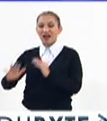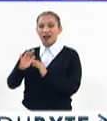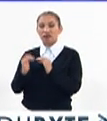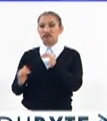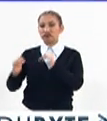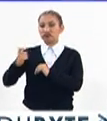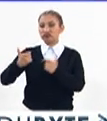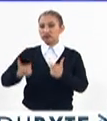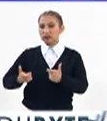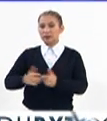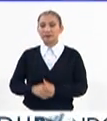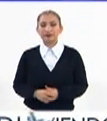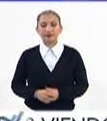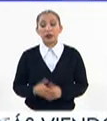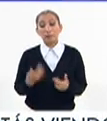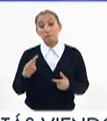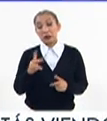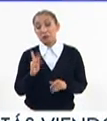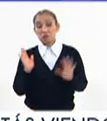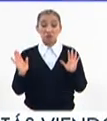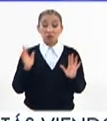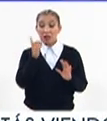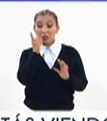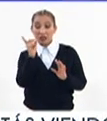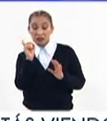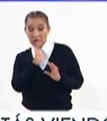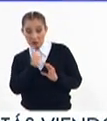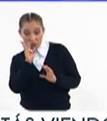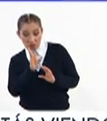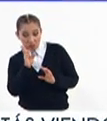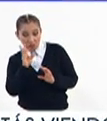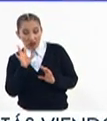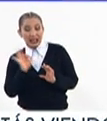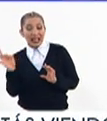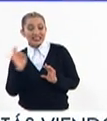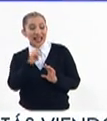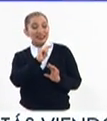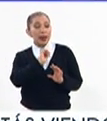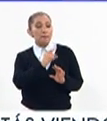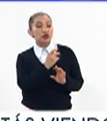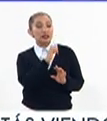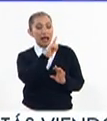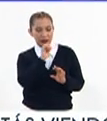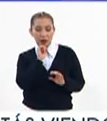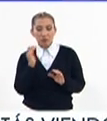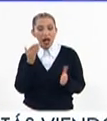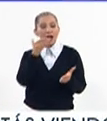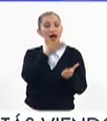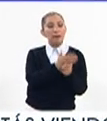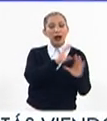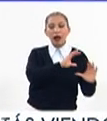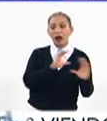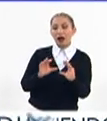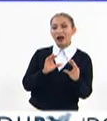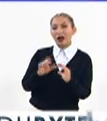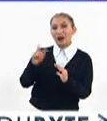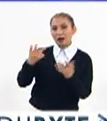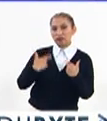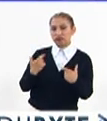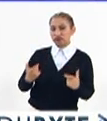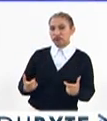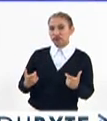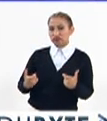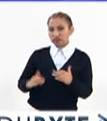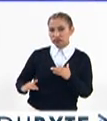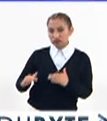para los estratos más altos. Sin embargo, hay indicios de que el Tepochcali también servía para educar a los